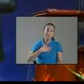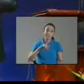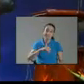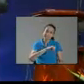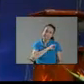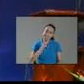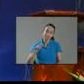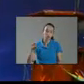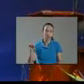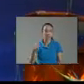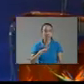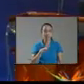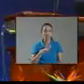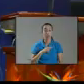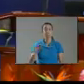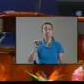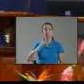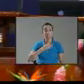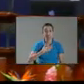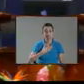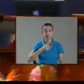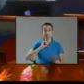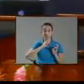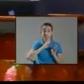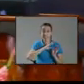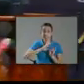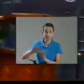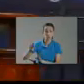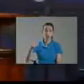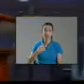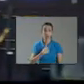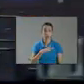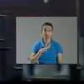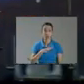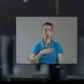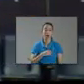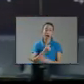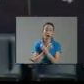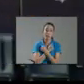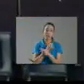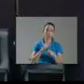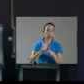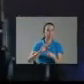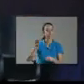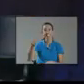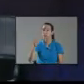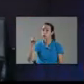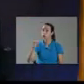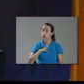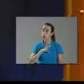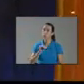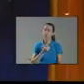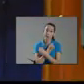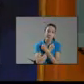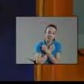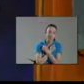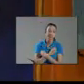tienes mi vida. ¿Y de quién va a ser? A menos que se la quiera dar al...